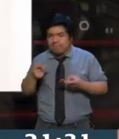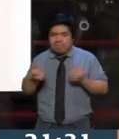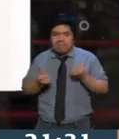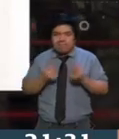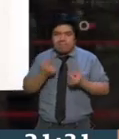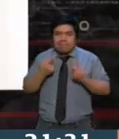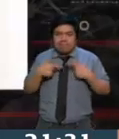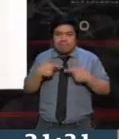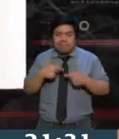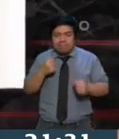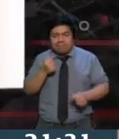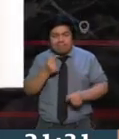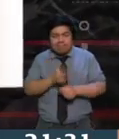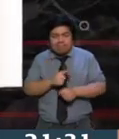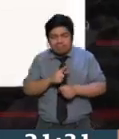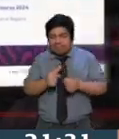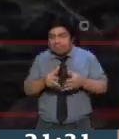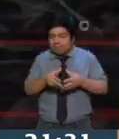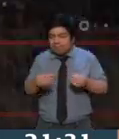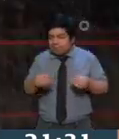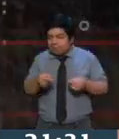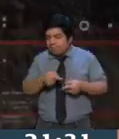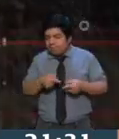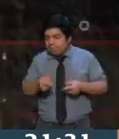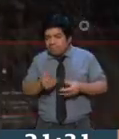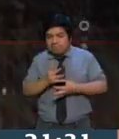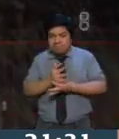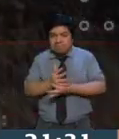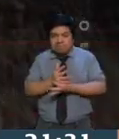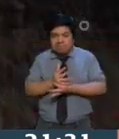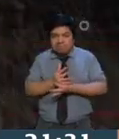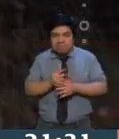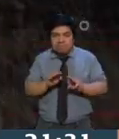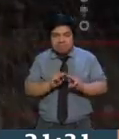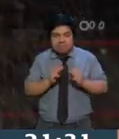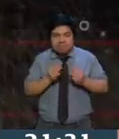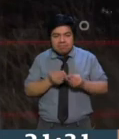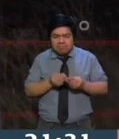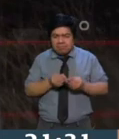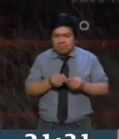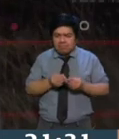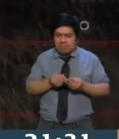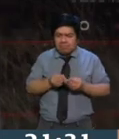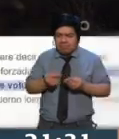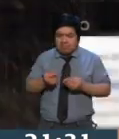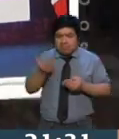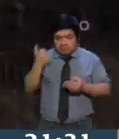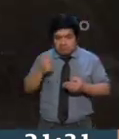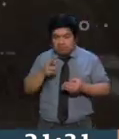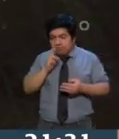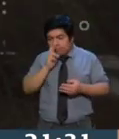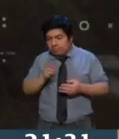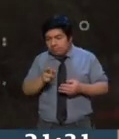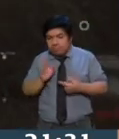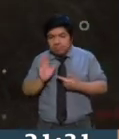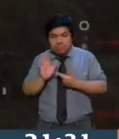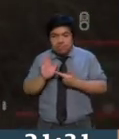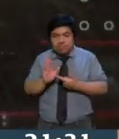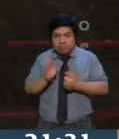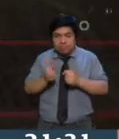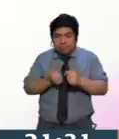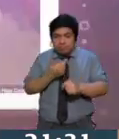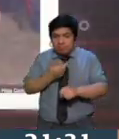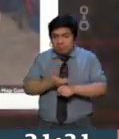de personas localizadas por el gobierno de México está relacionada con el crimen organizado. En el último reporte presentado por la